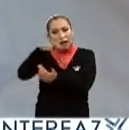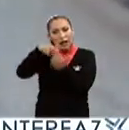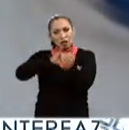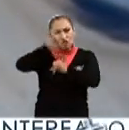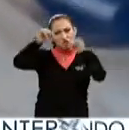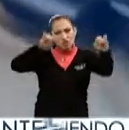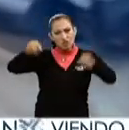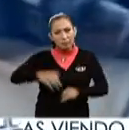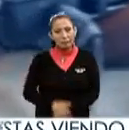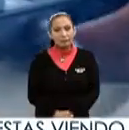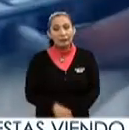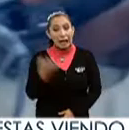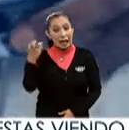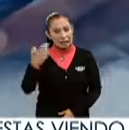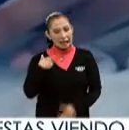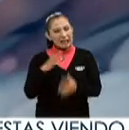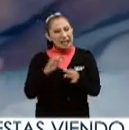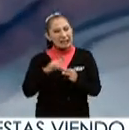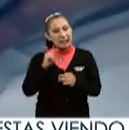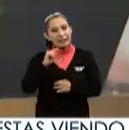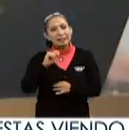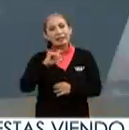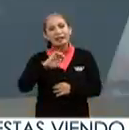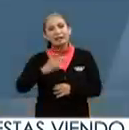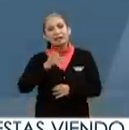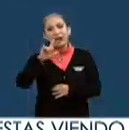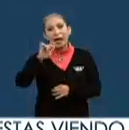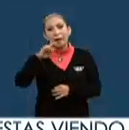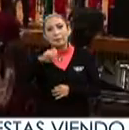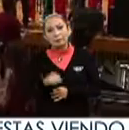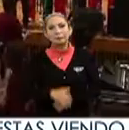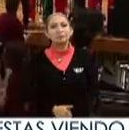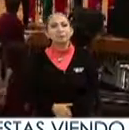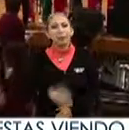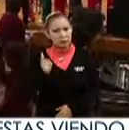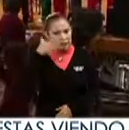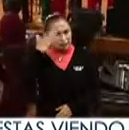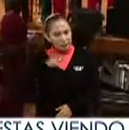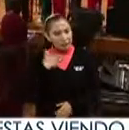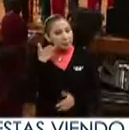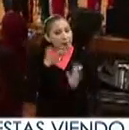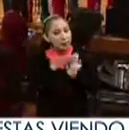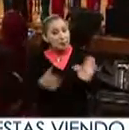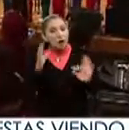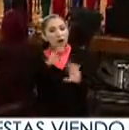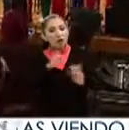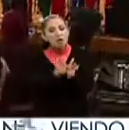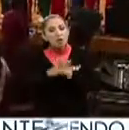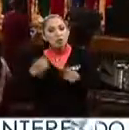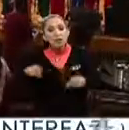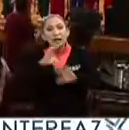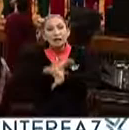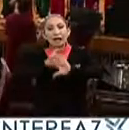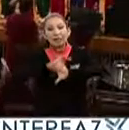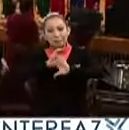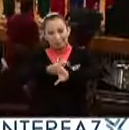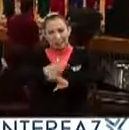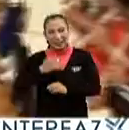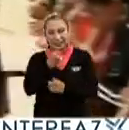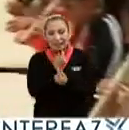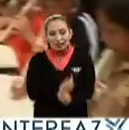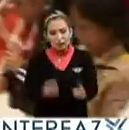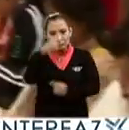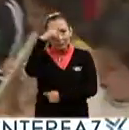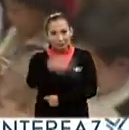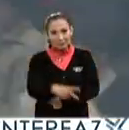regiones marginadas. Estas son las Tech Labs. Entérate de la temporada de conciertos de los coros y orquestas infantiles